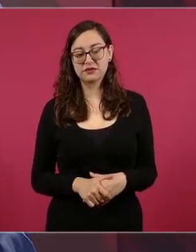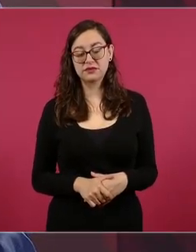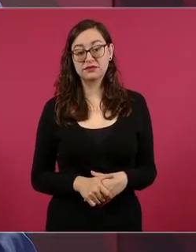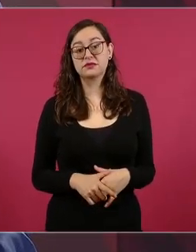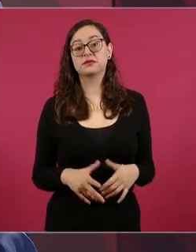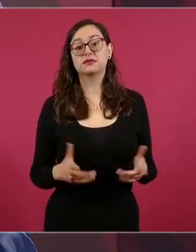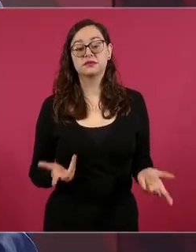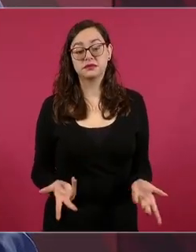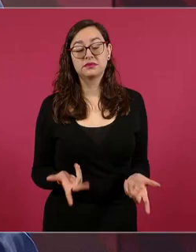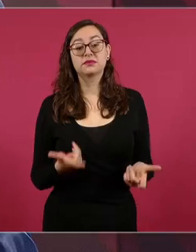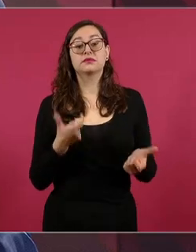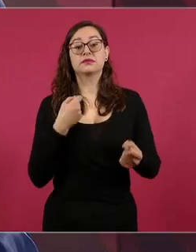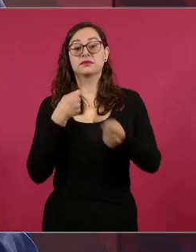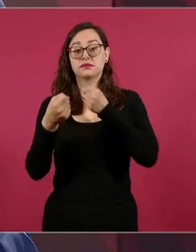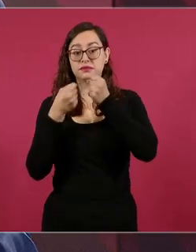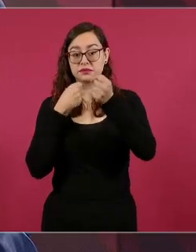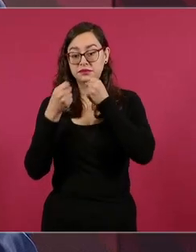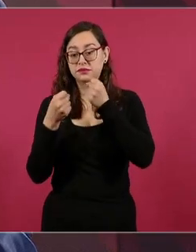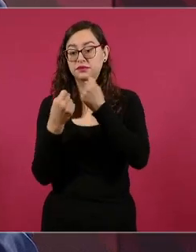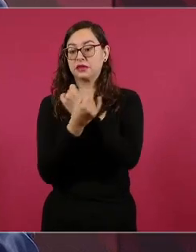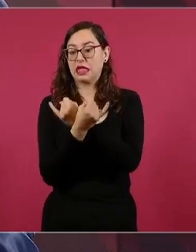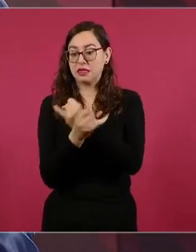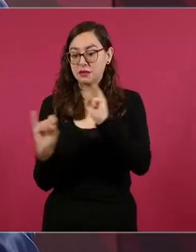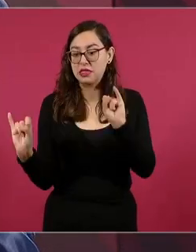independiente, honesto, profesional,